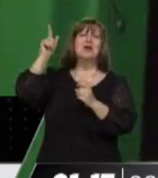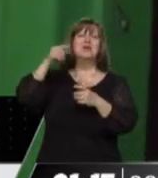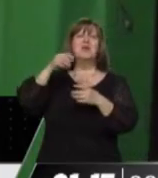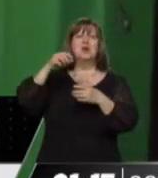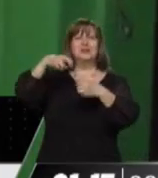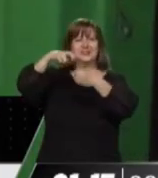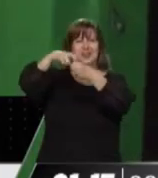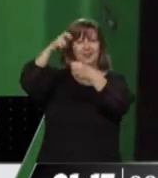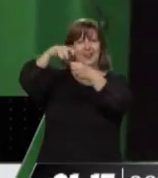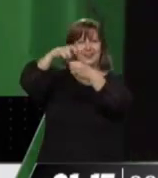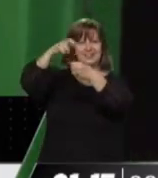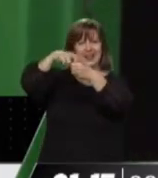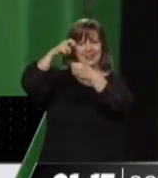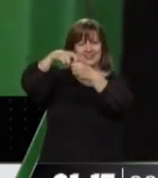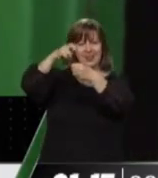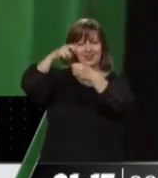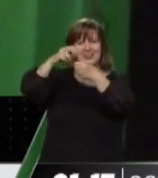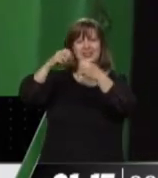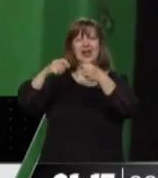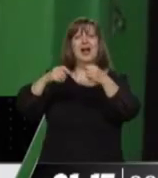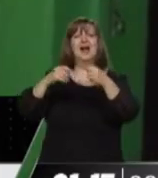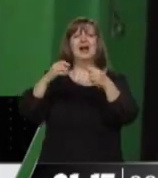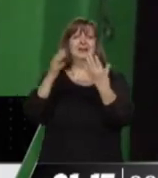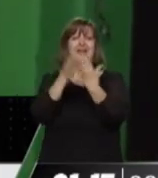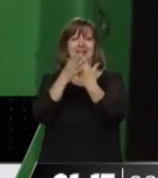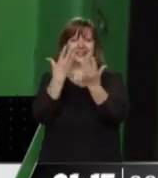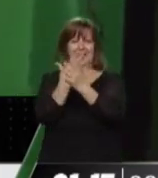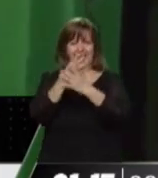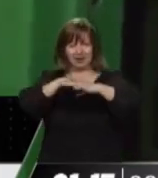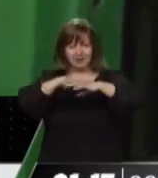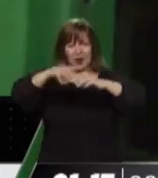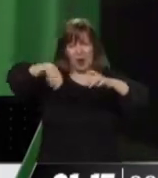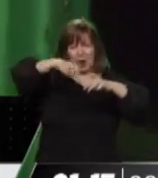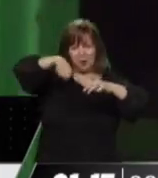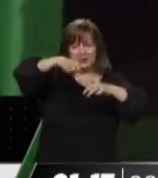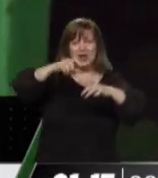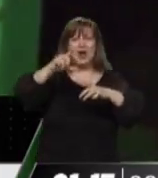lúpulo importado y me contabas que los lúpulos importados están muy difíciles de conseguir.